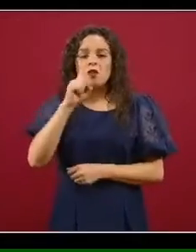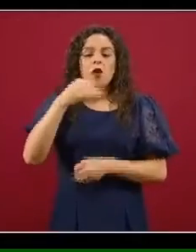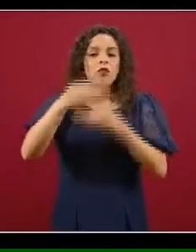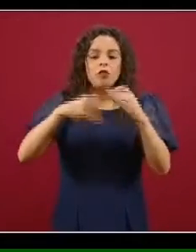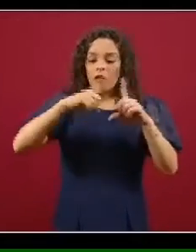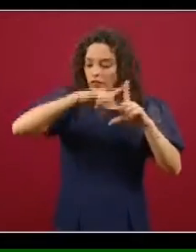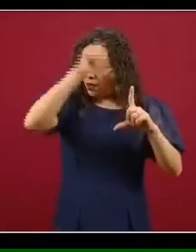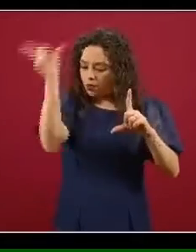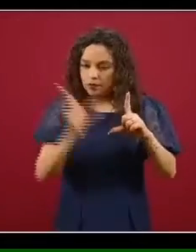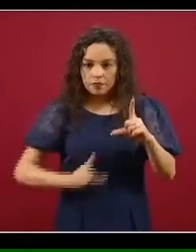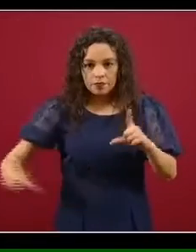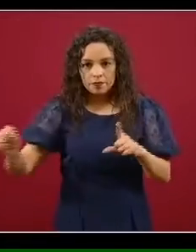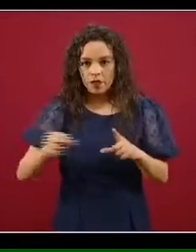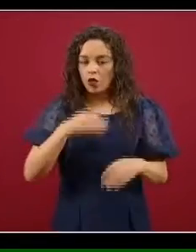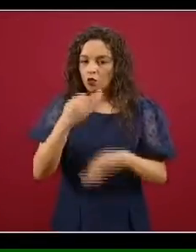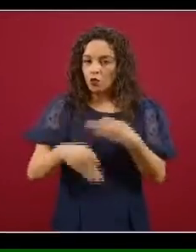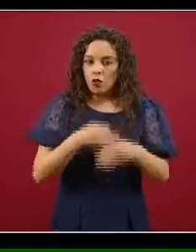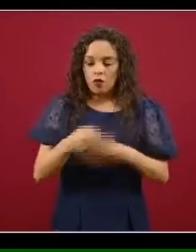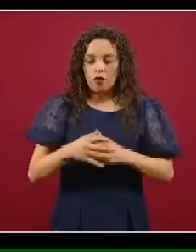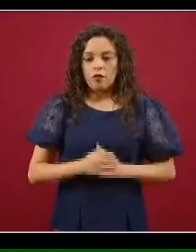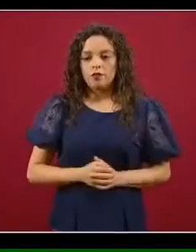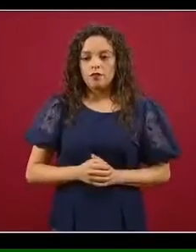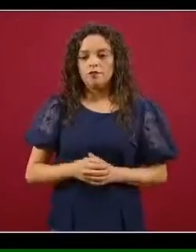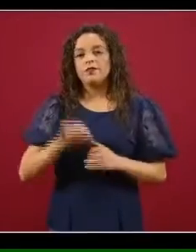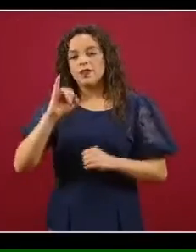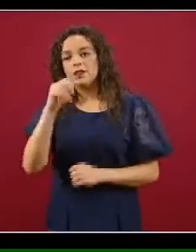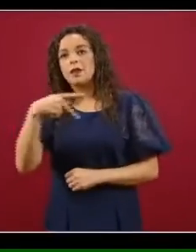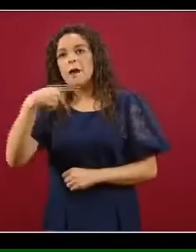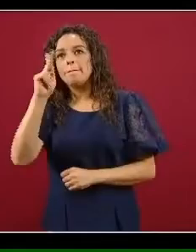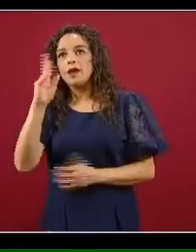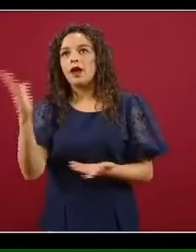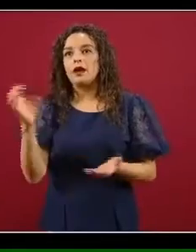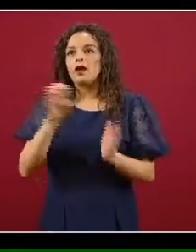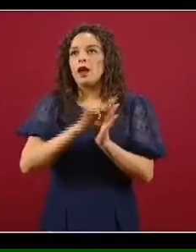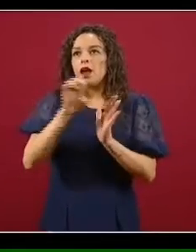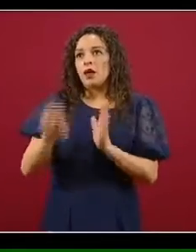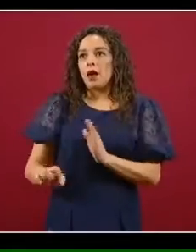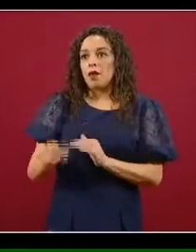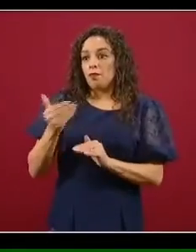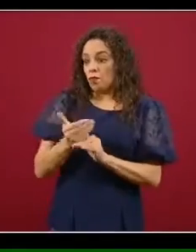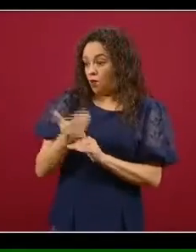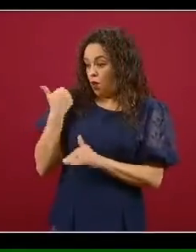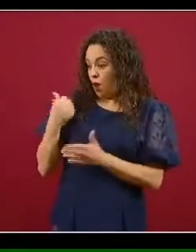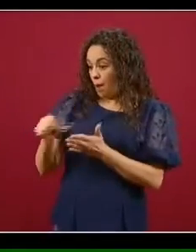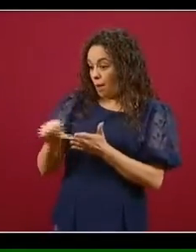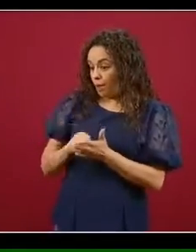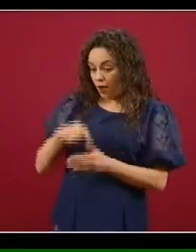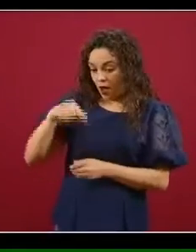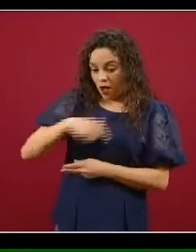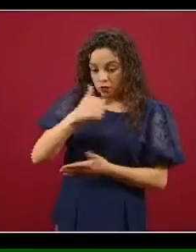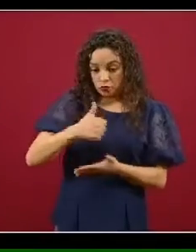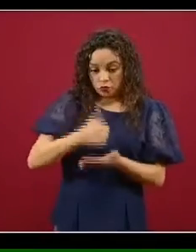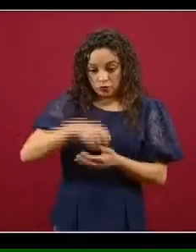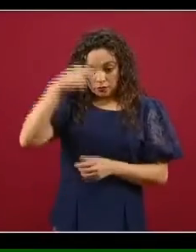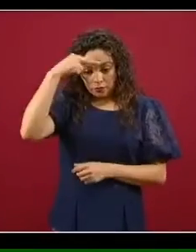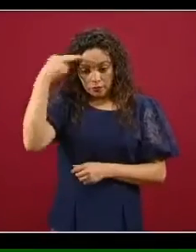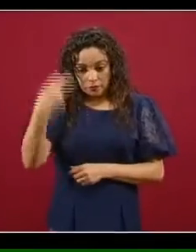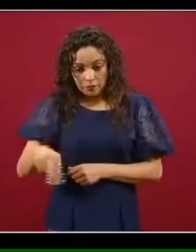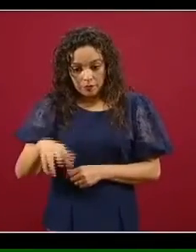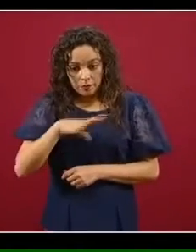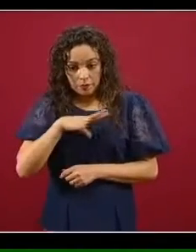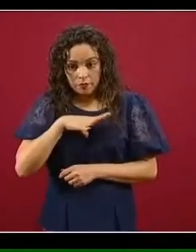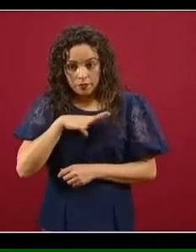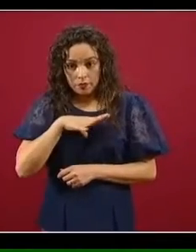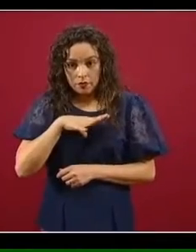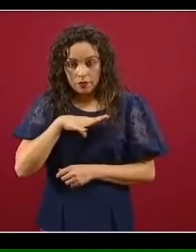contagios elevado, como a lo mejor estuvimos en la Ciudad de México meses atrás. Es importante ahorita que la gente